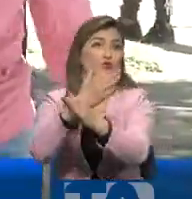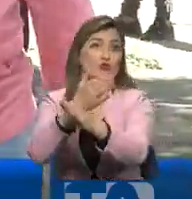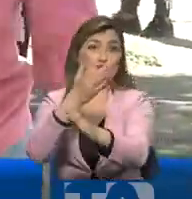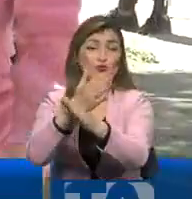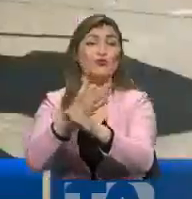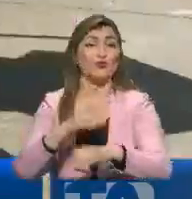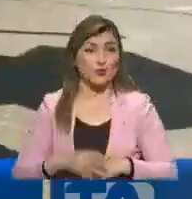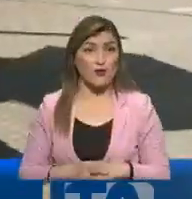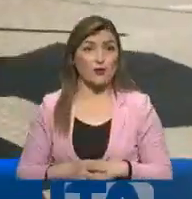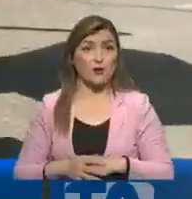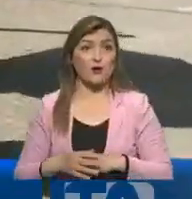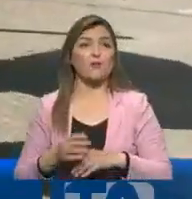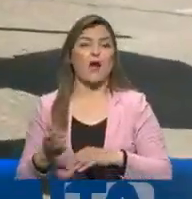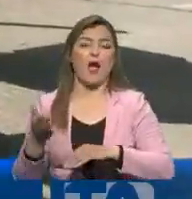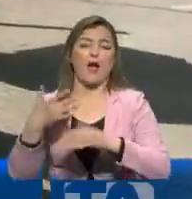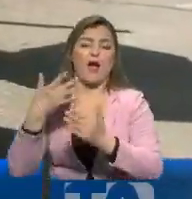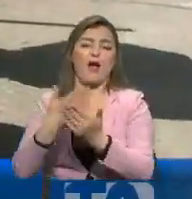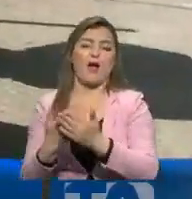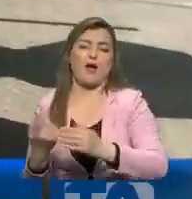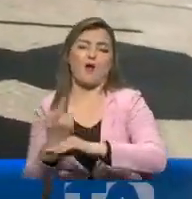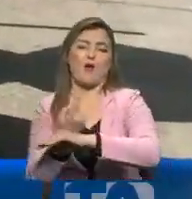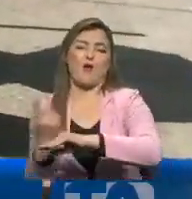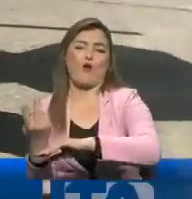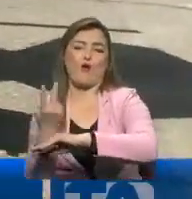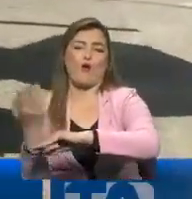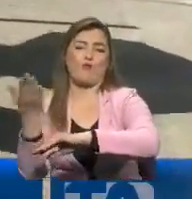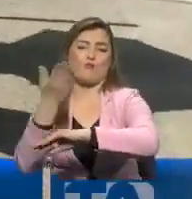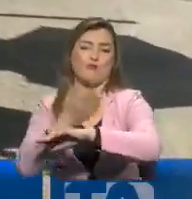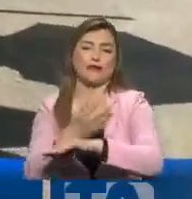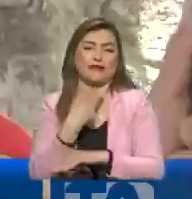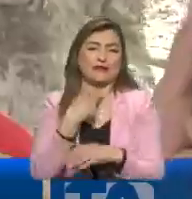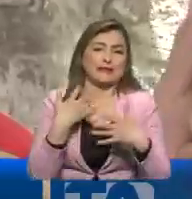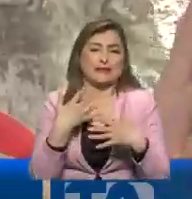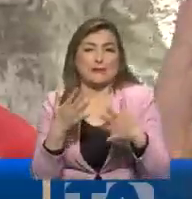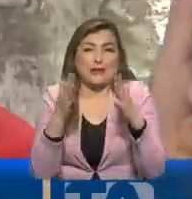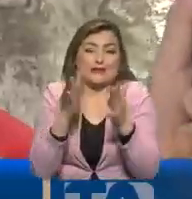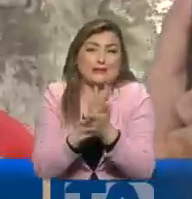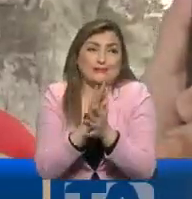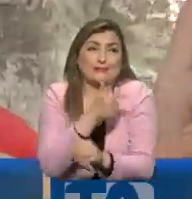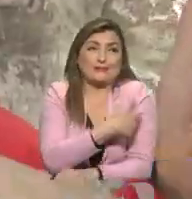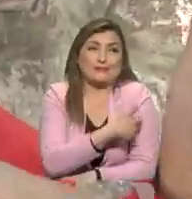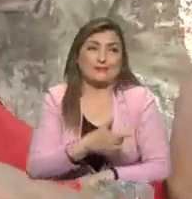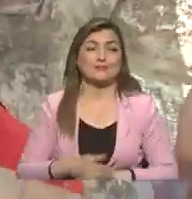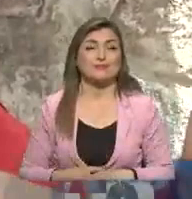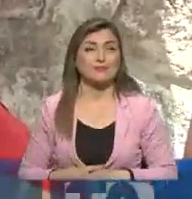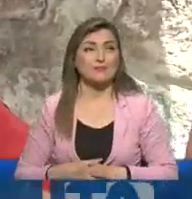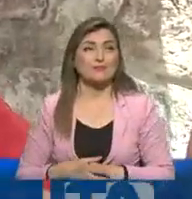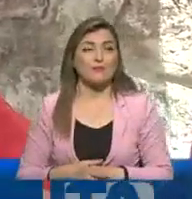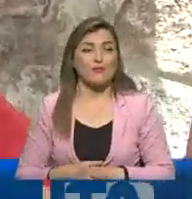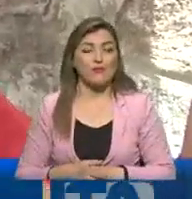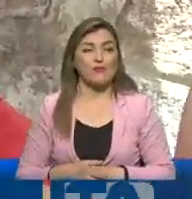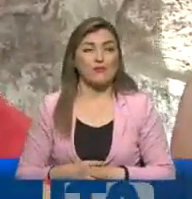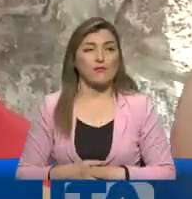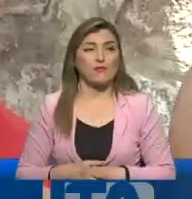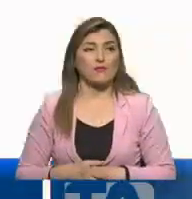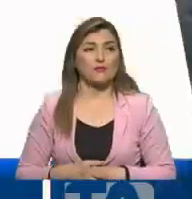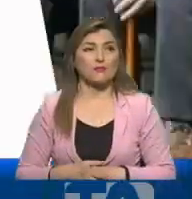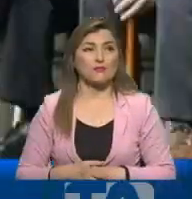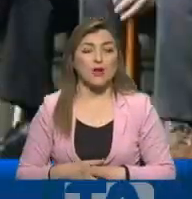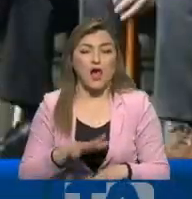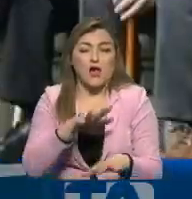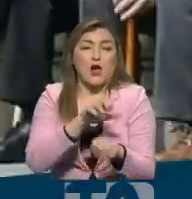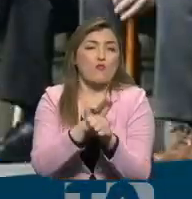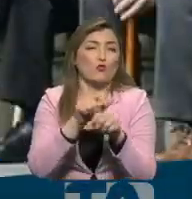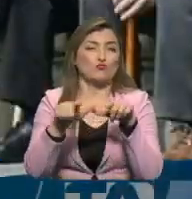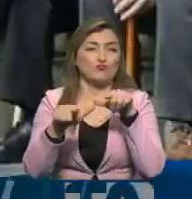pero llegaron con varias horas de anticipación por miedo a no ser atendidos. Había que venir, como se dice comúnmente, a ganar puesto. En